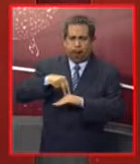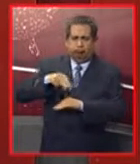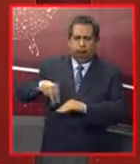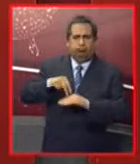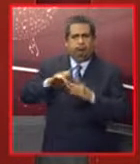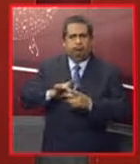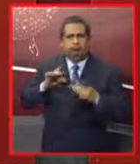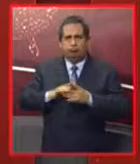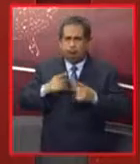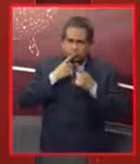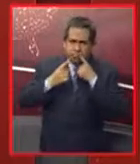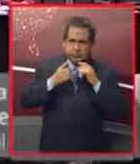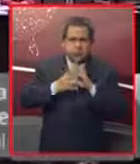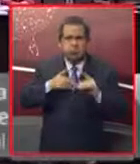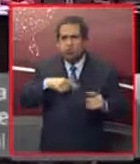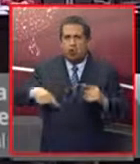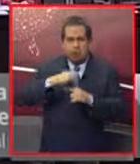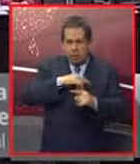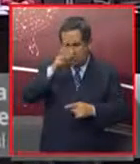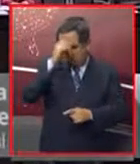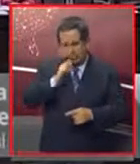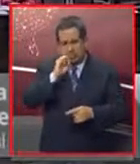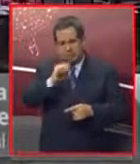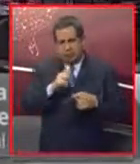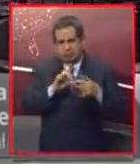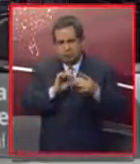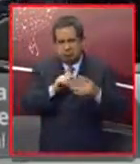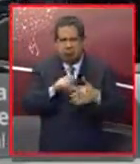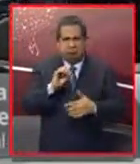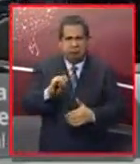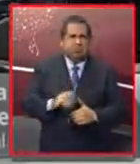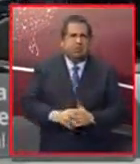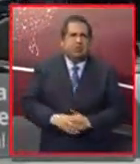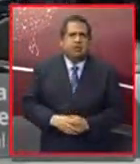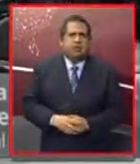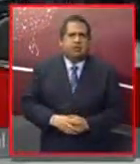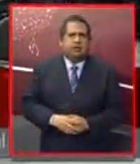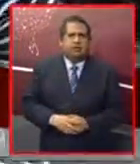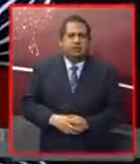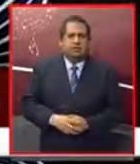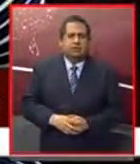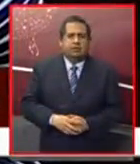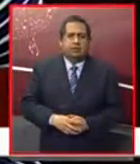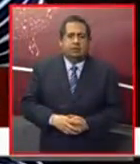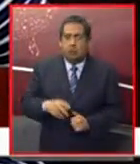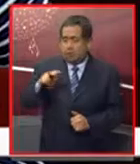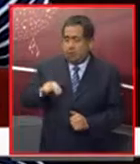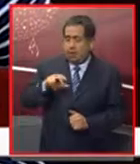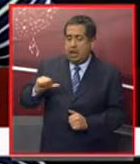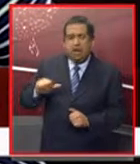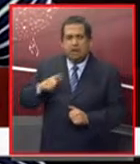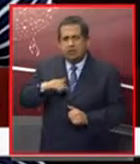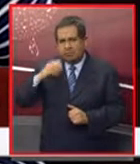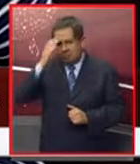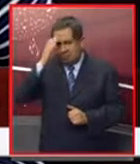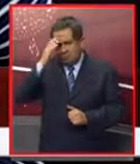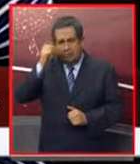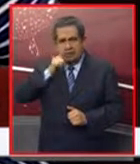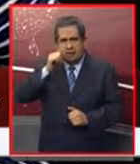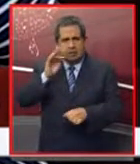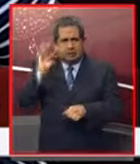dictamen, pronunciándose de manera unánime a favor del documento. En Nueva Alianza estamos convencidos de que la protección